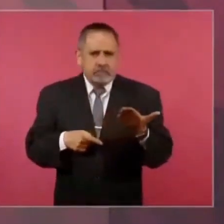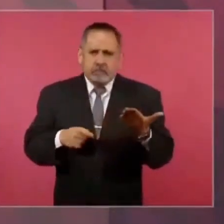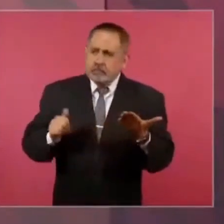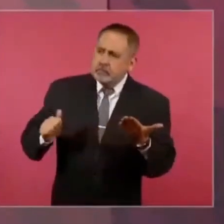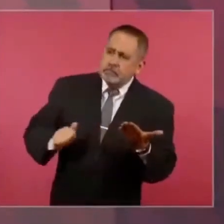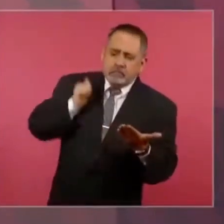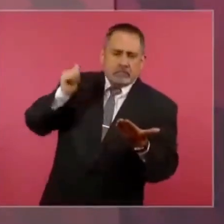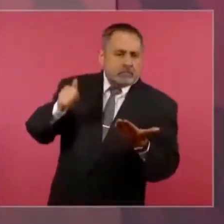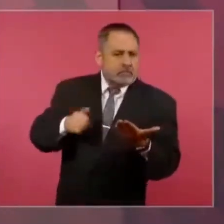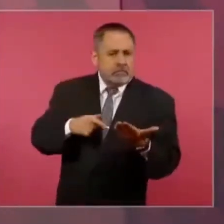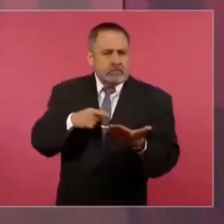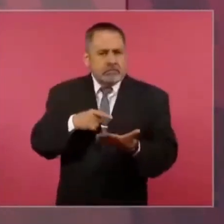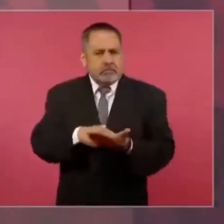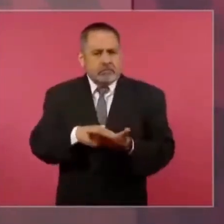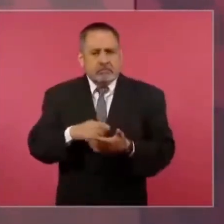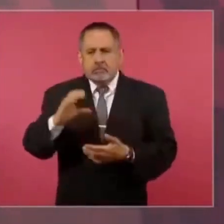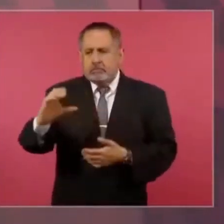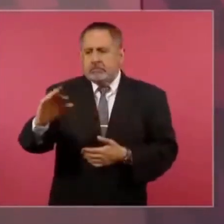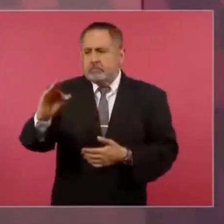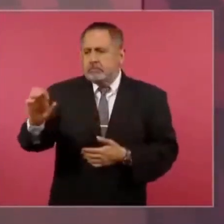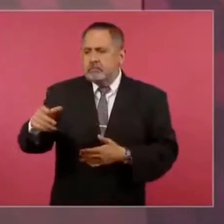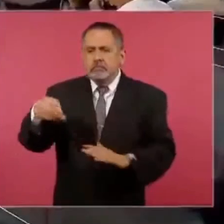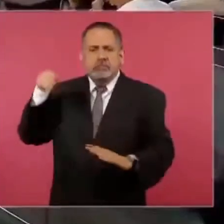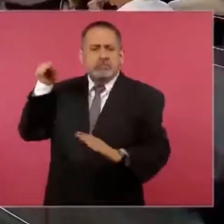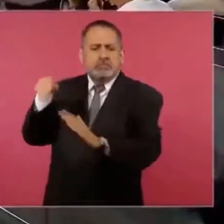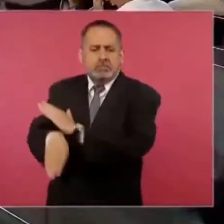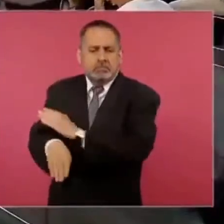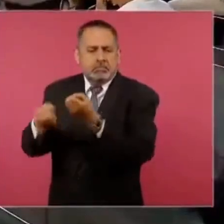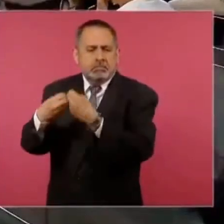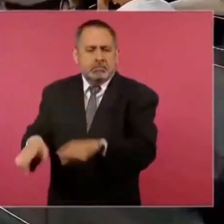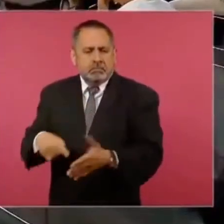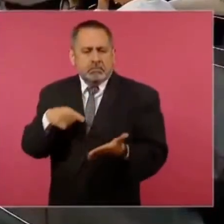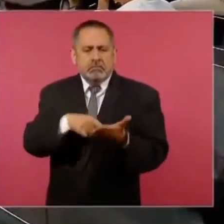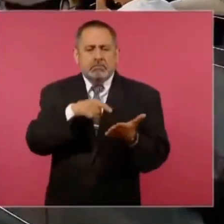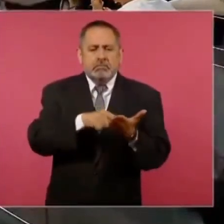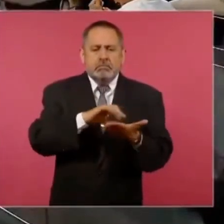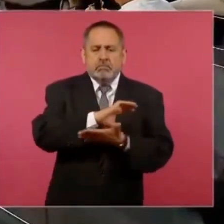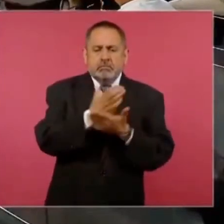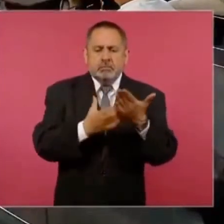hubiese quebrado la Comisión Federal de Electricidad.